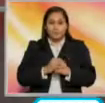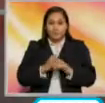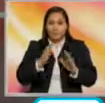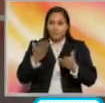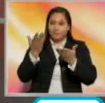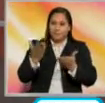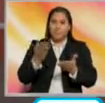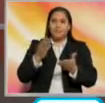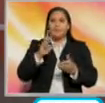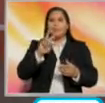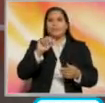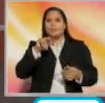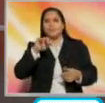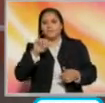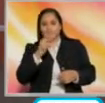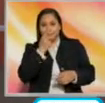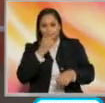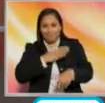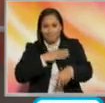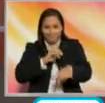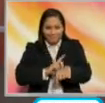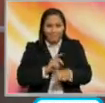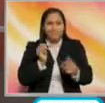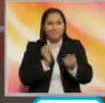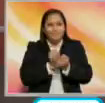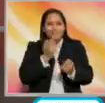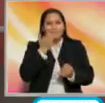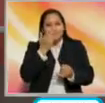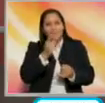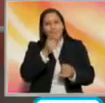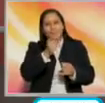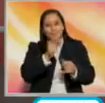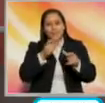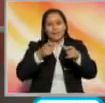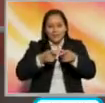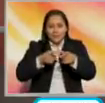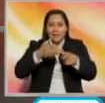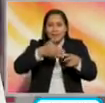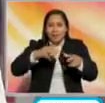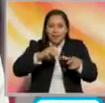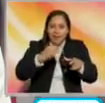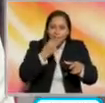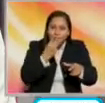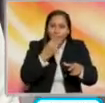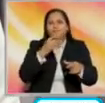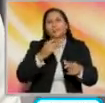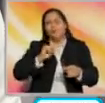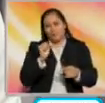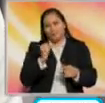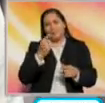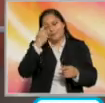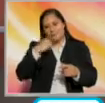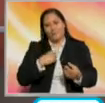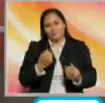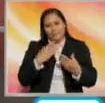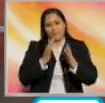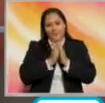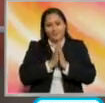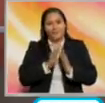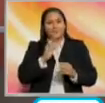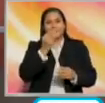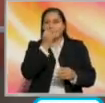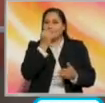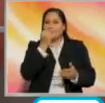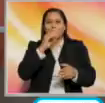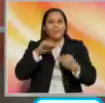Y ya está con nosotros Vania, a quien le damos los buenos días y Buenos quien días. también quiere un Claro, pedacito de torta de pescado. Yo también quiero. Y yo Guárdenme, también. por favor, huele Sí, delicioso. ya se lo comió